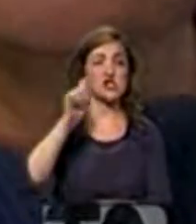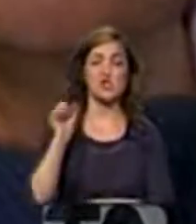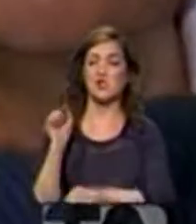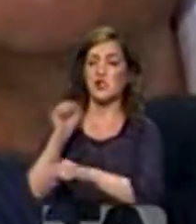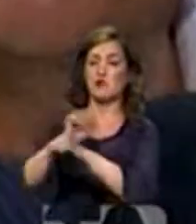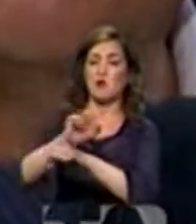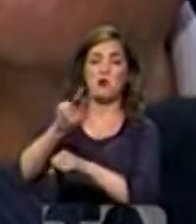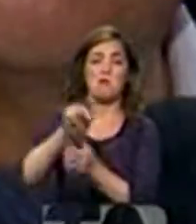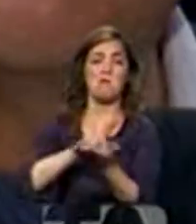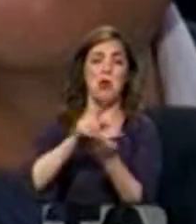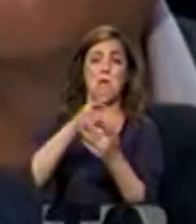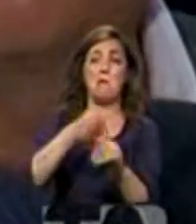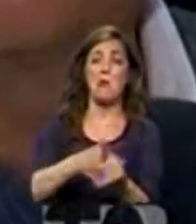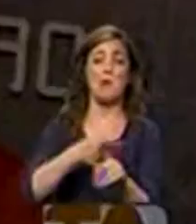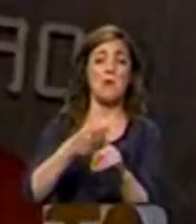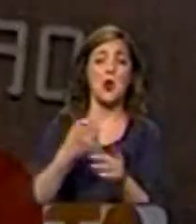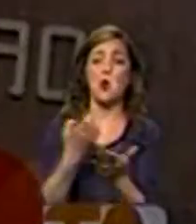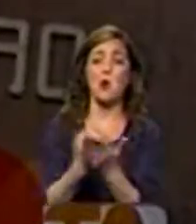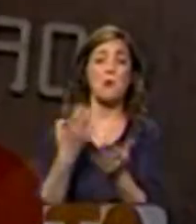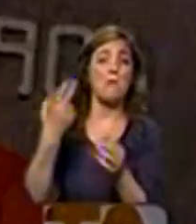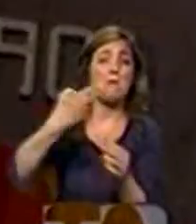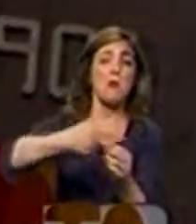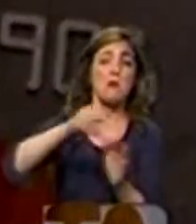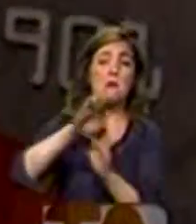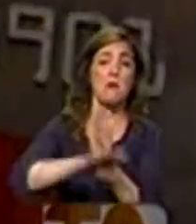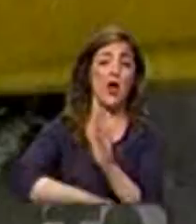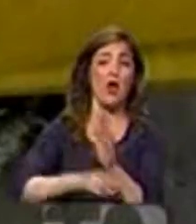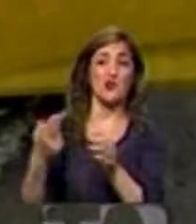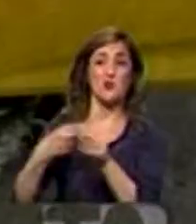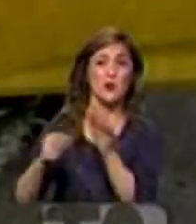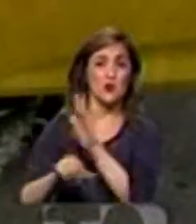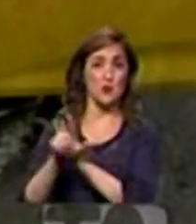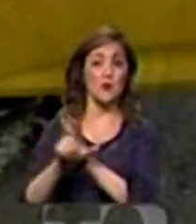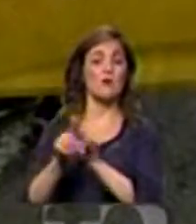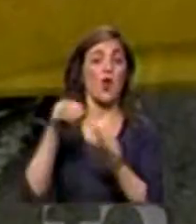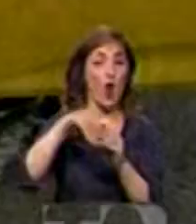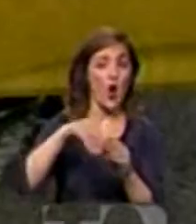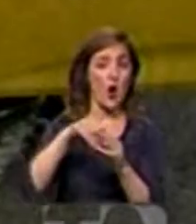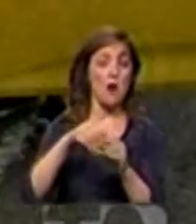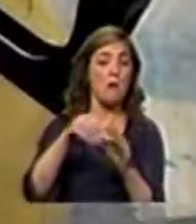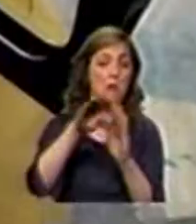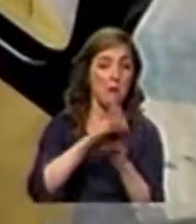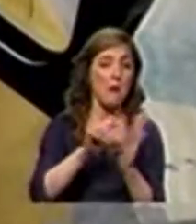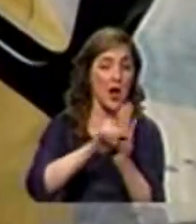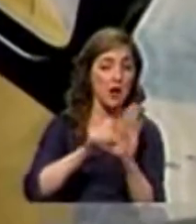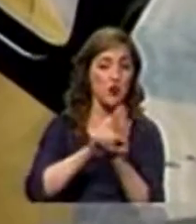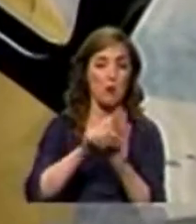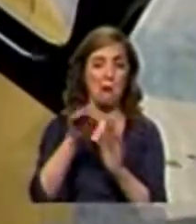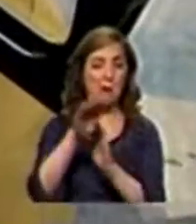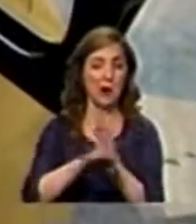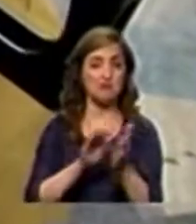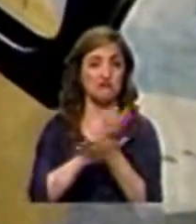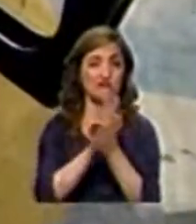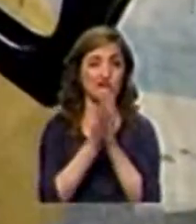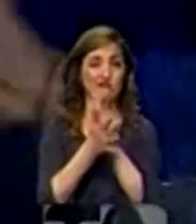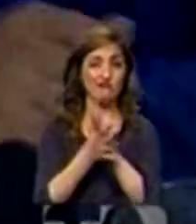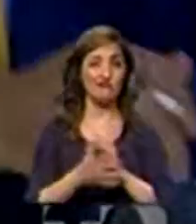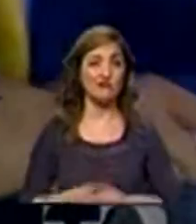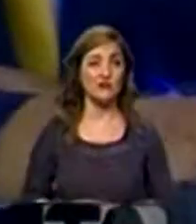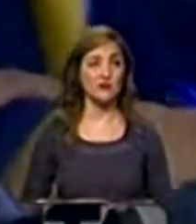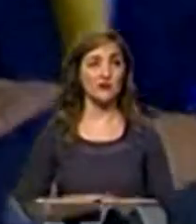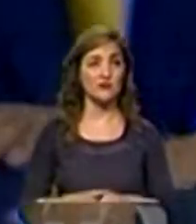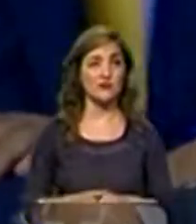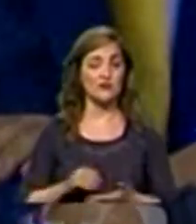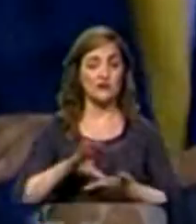del pago a las compensaciones económicas por el incremento de las gasolinas Extra y Ecopaís. En ese marco, Litardo se comprometió